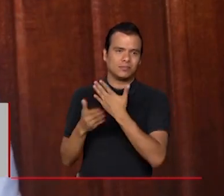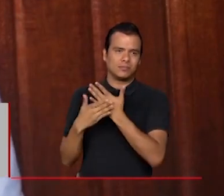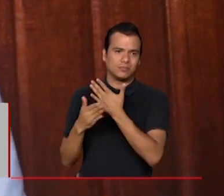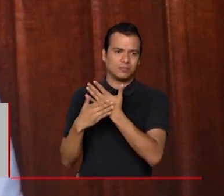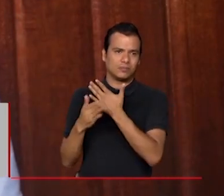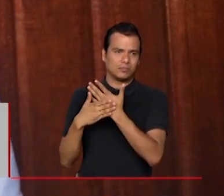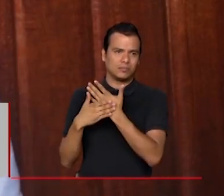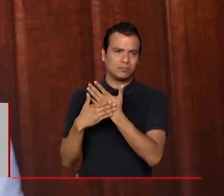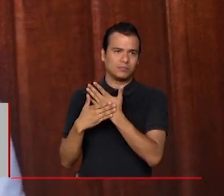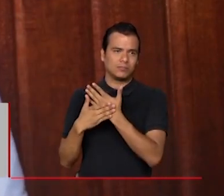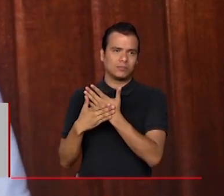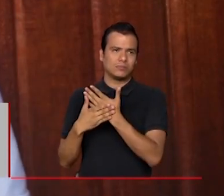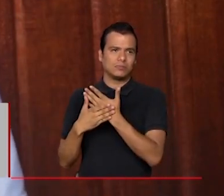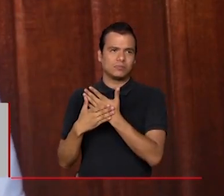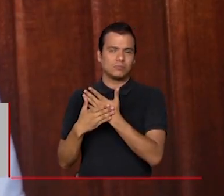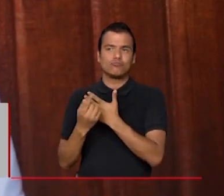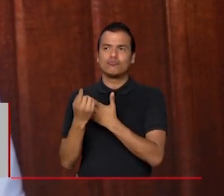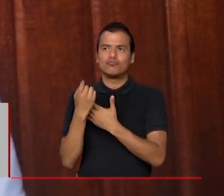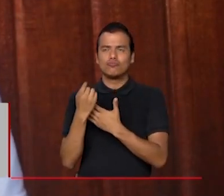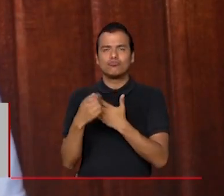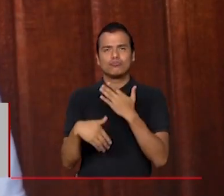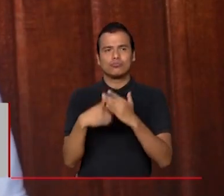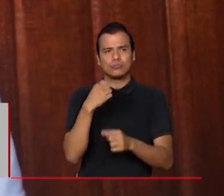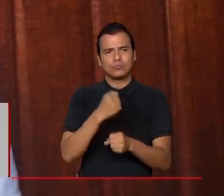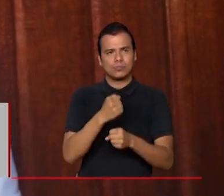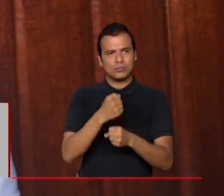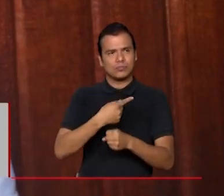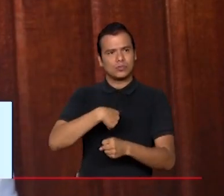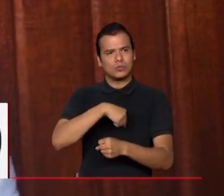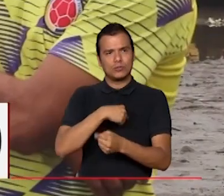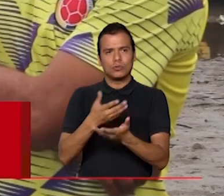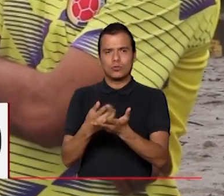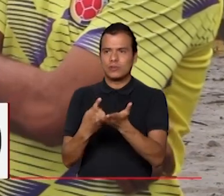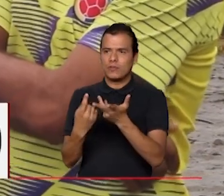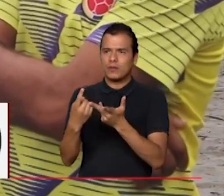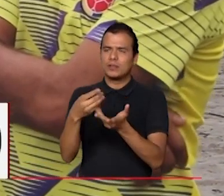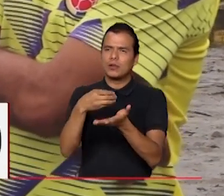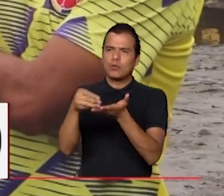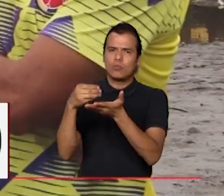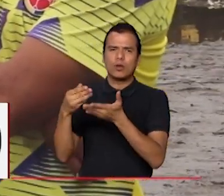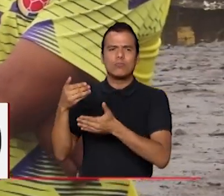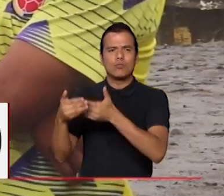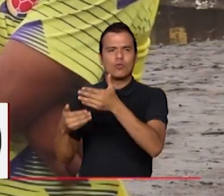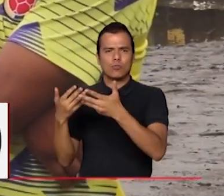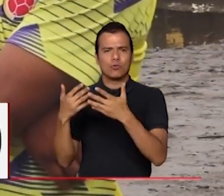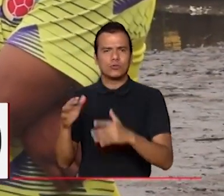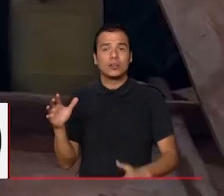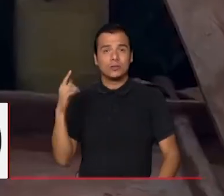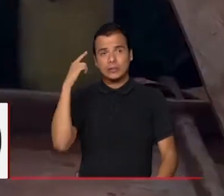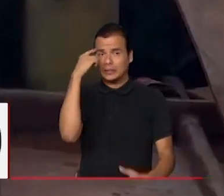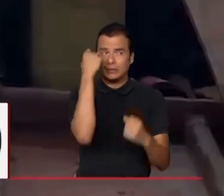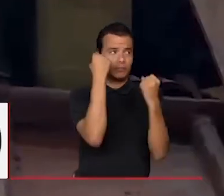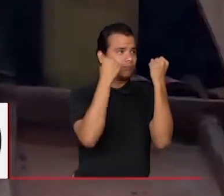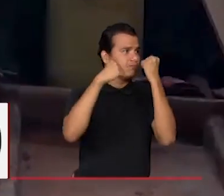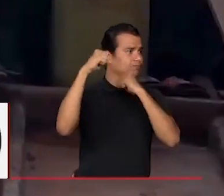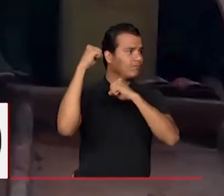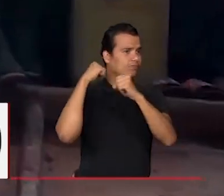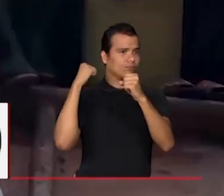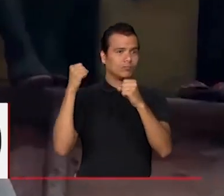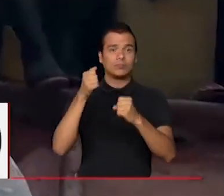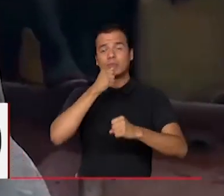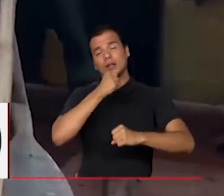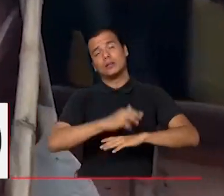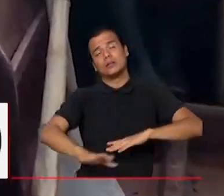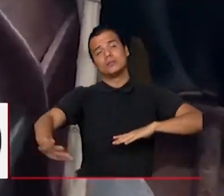que vamos agarrando, vamos a seguir comprando lo que nos hace falta. Y es que cada día aumenta la preocupación en días de fuerte